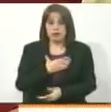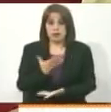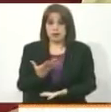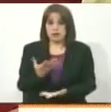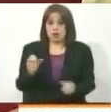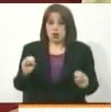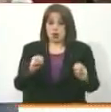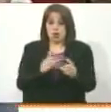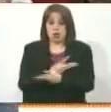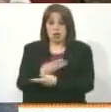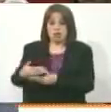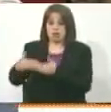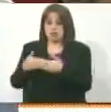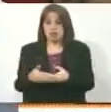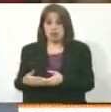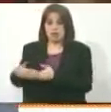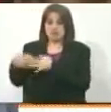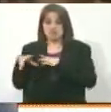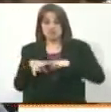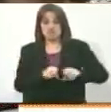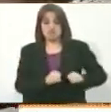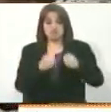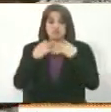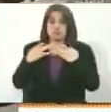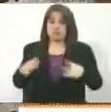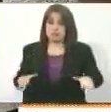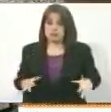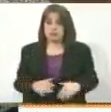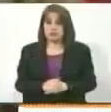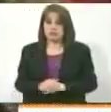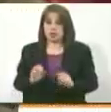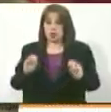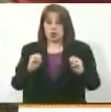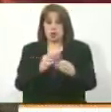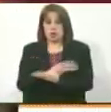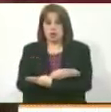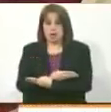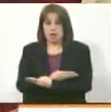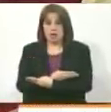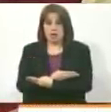OEA imperialismo. ¡Fracasado! Numeral OEA imperialismo. ¡Fracasado!